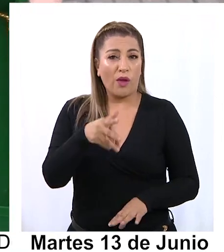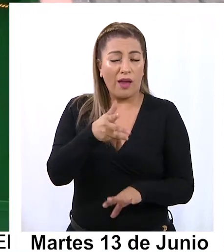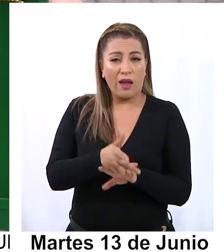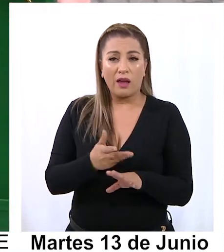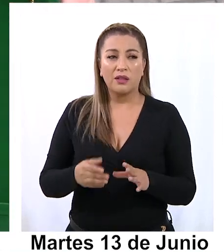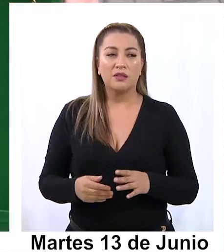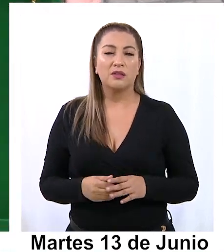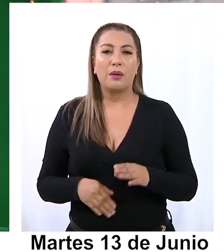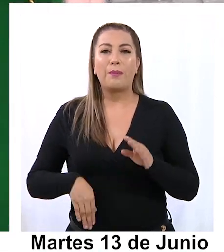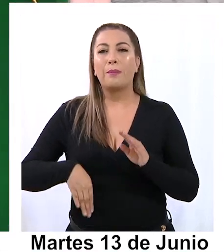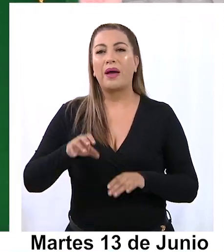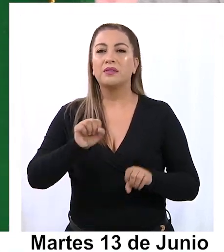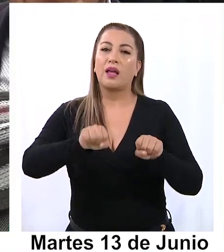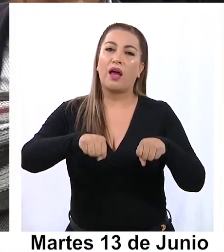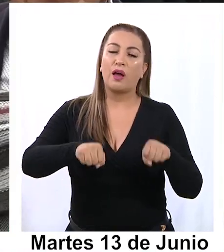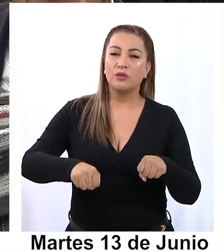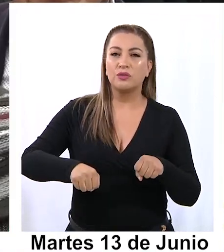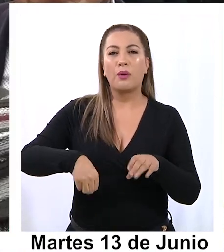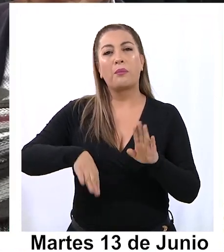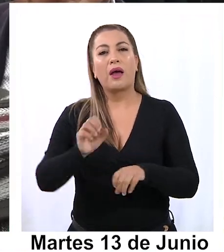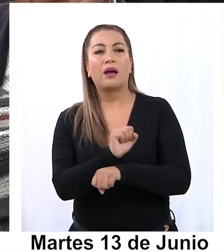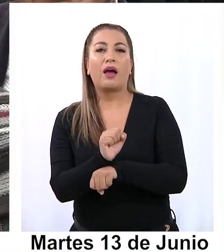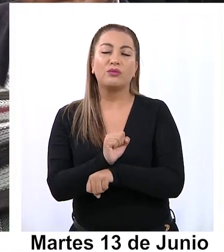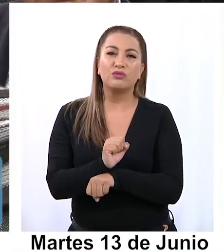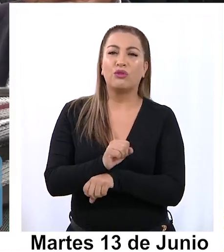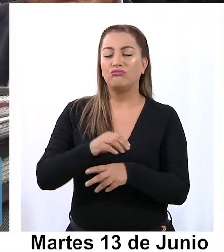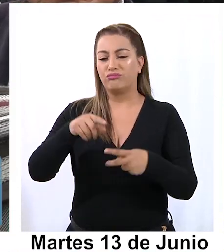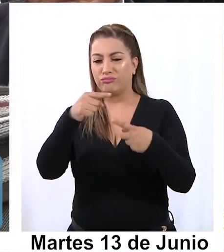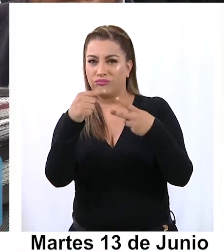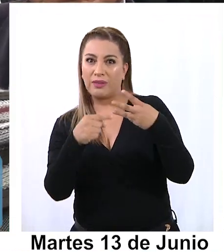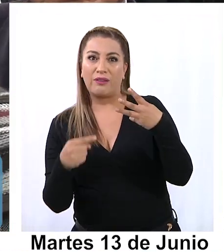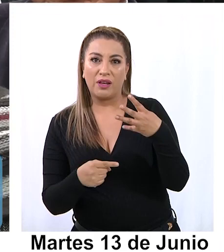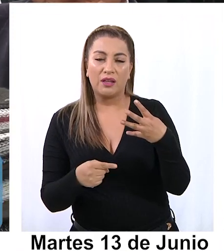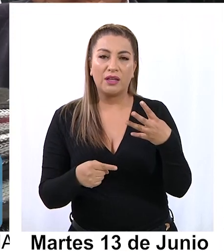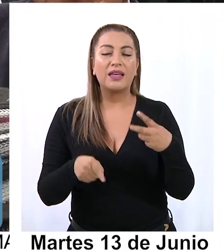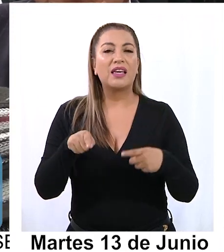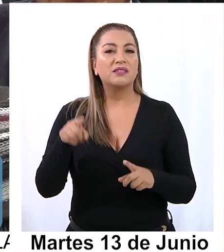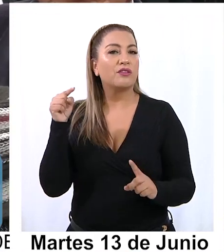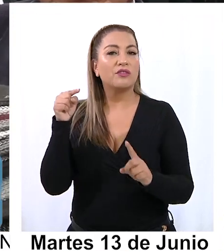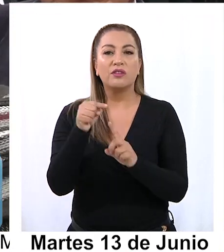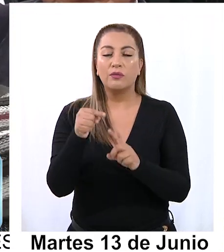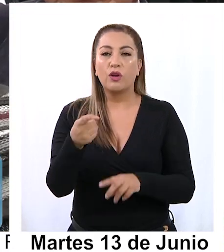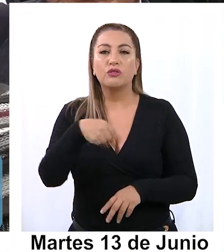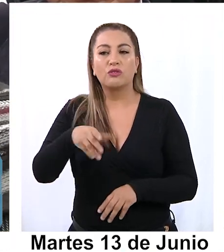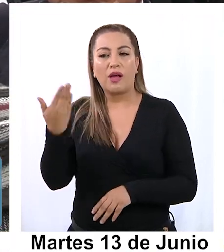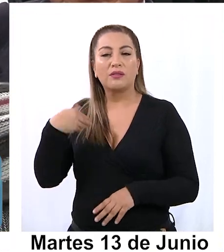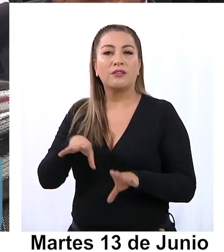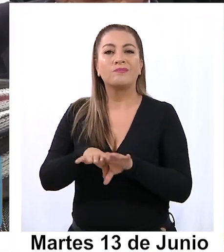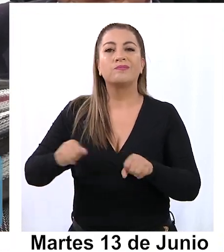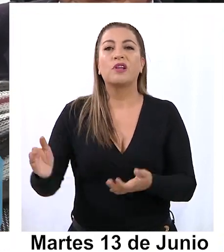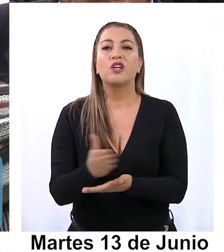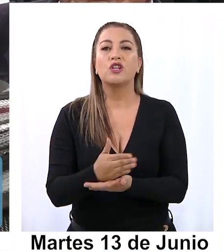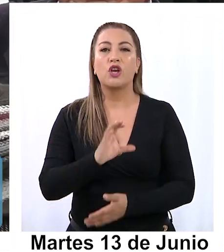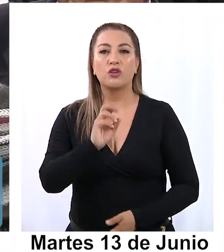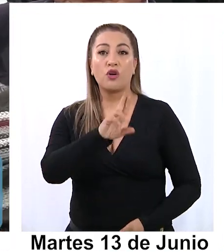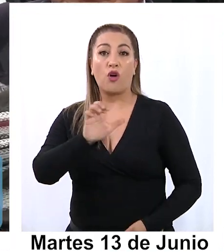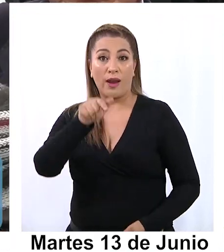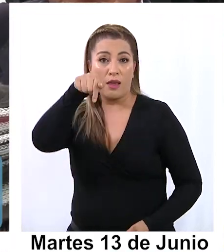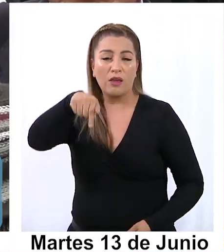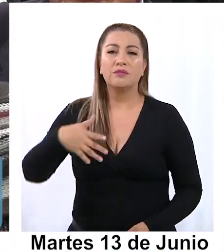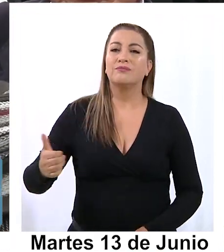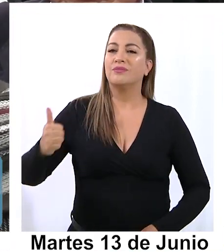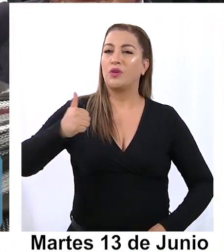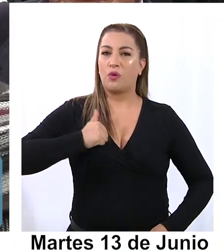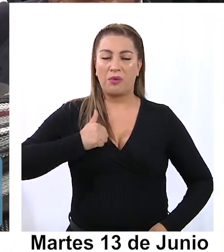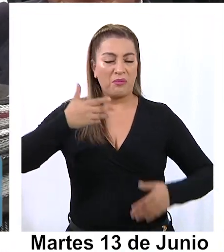tener más motocicletas, más bicicletas, más retenes móviles, más radiopatrulla, es precisamente uno de los objetivos que trazamos con el Consejo Regional. Y hoy día hemos